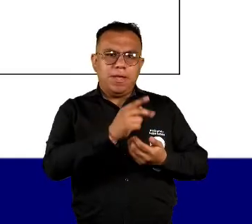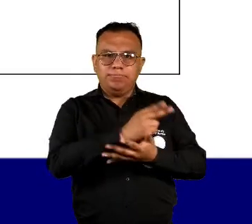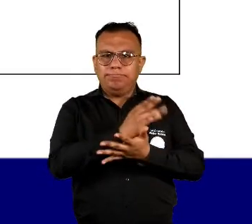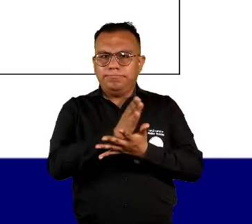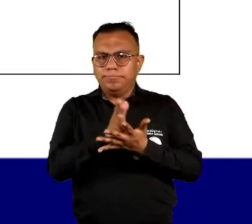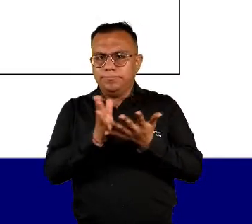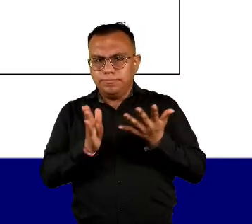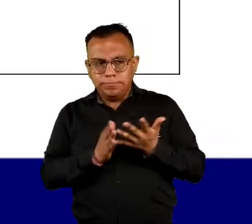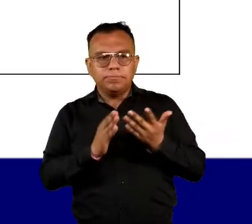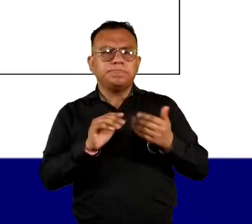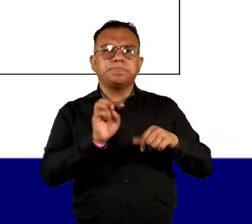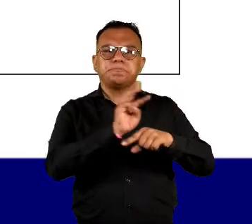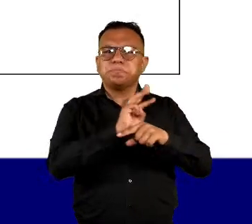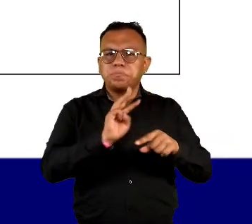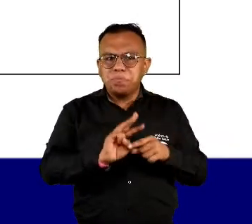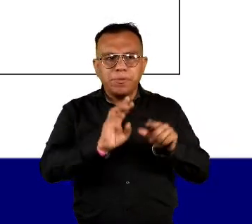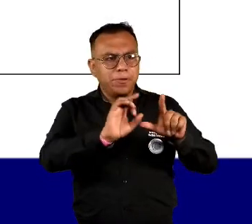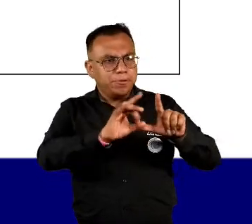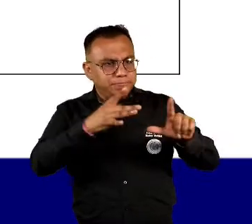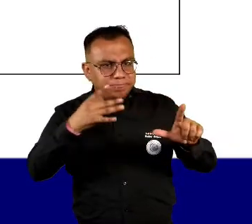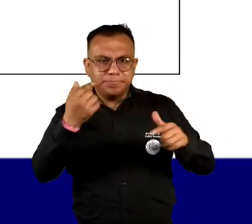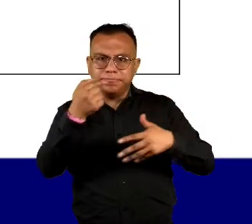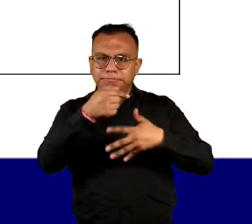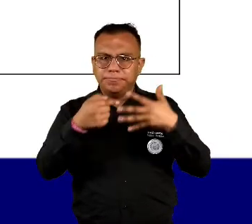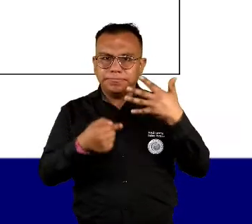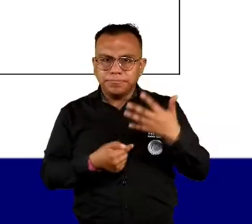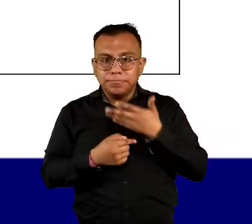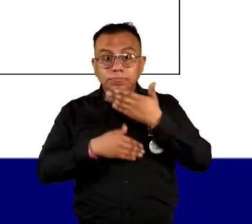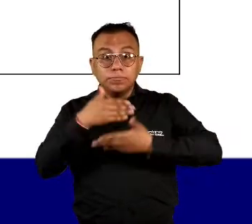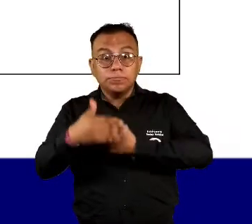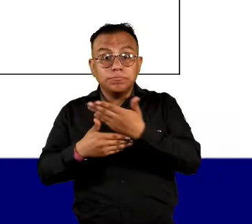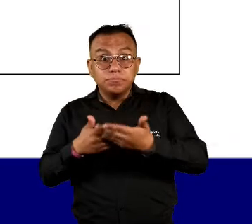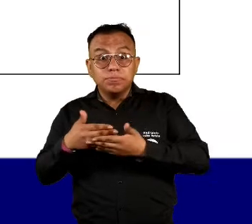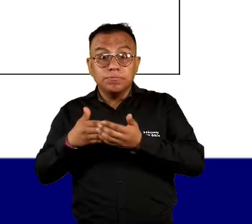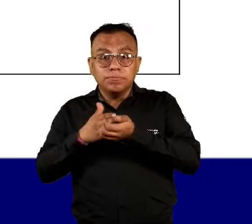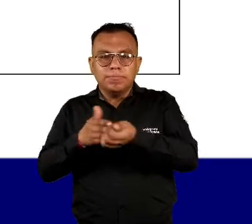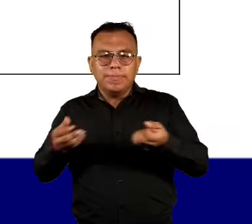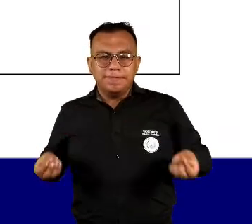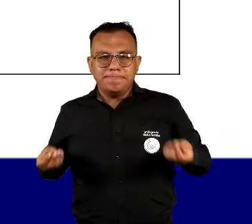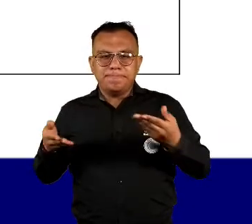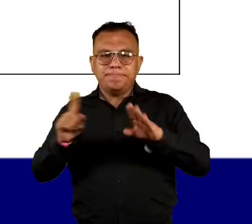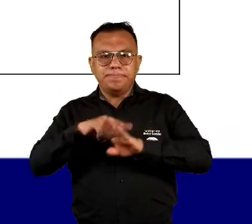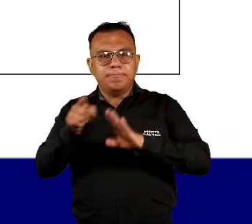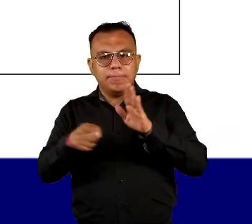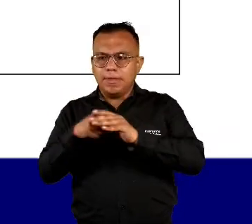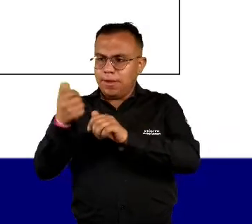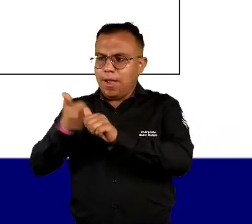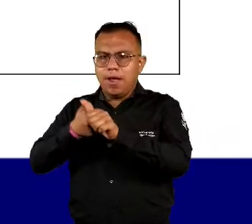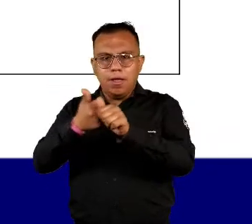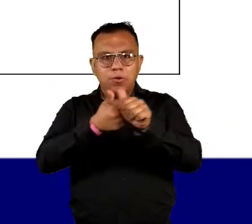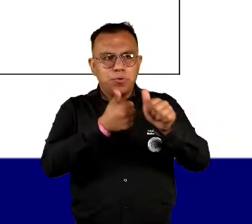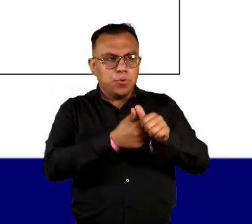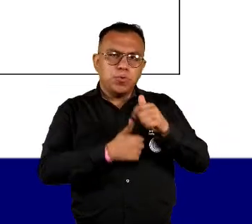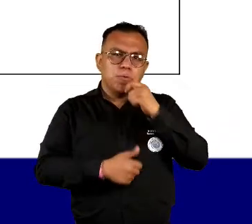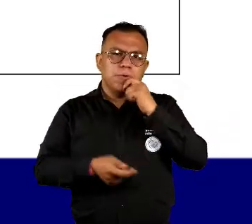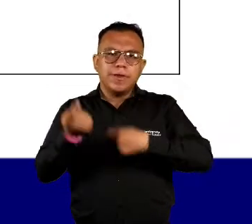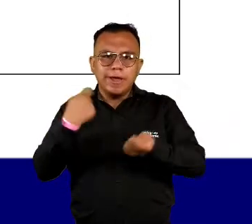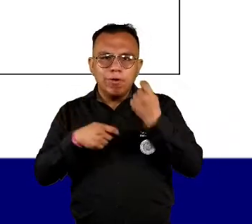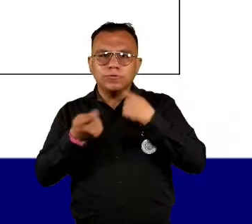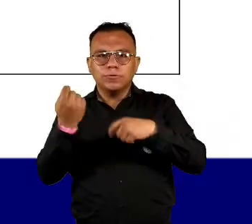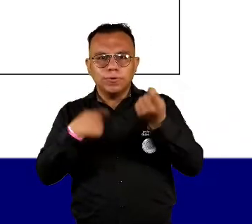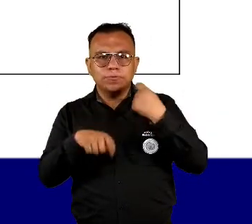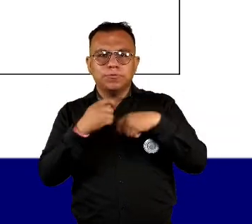de distintas plataformas de distintas mecánicas de distintos artes cada uno de esos genera un negocio